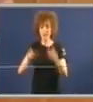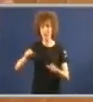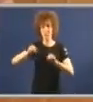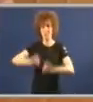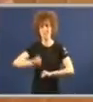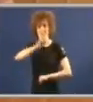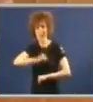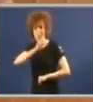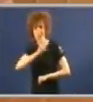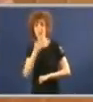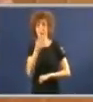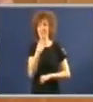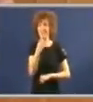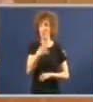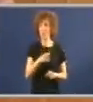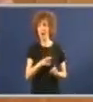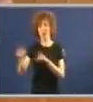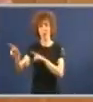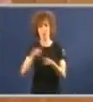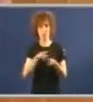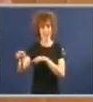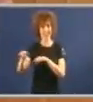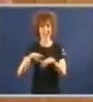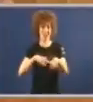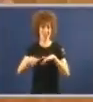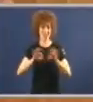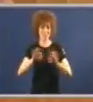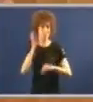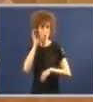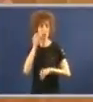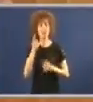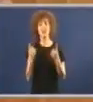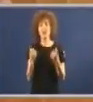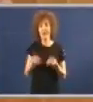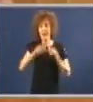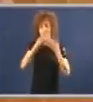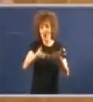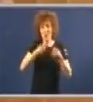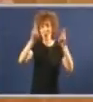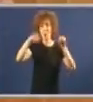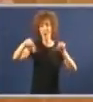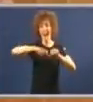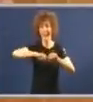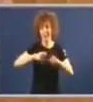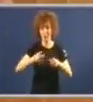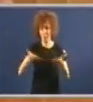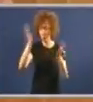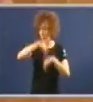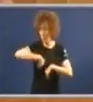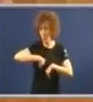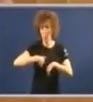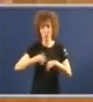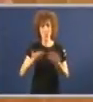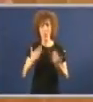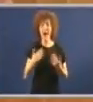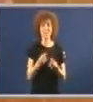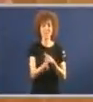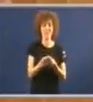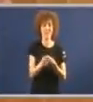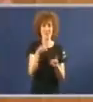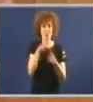dificultade de mobilidade para as mulleres. Non existe información e formación sobre o xénero, non existen medidas a adoptar para a